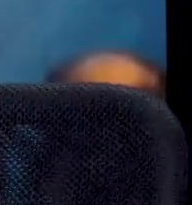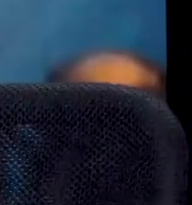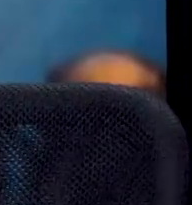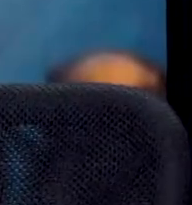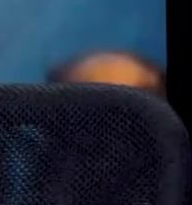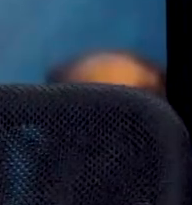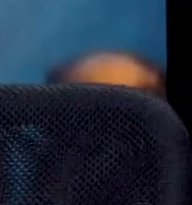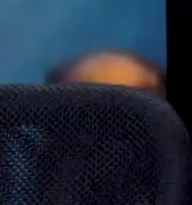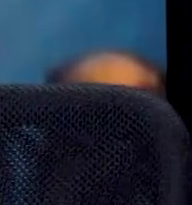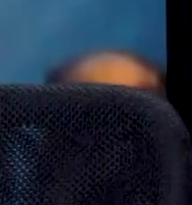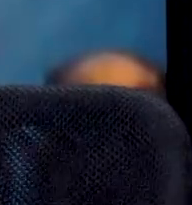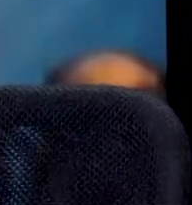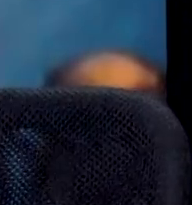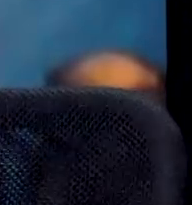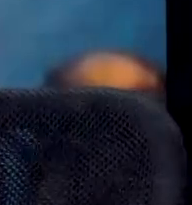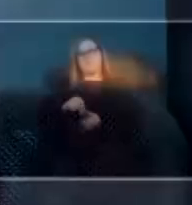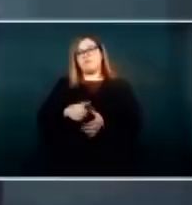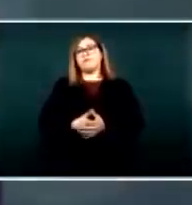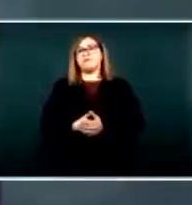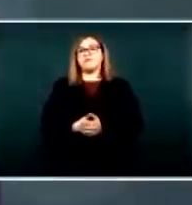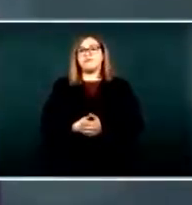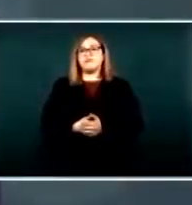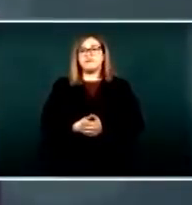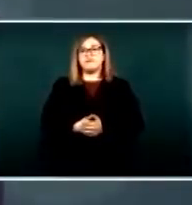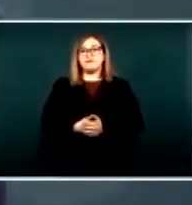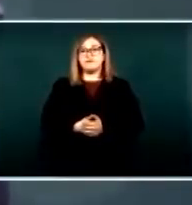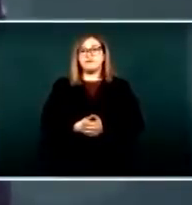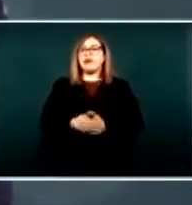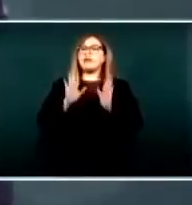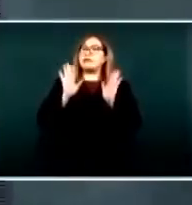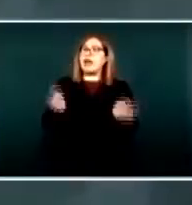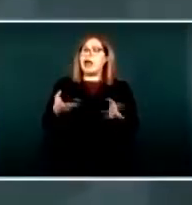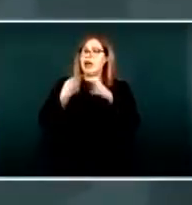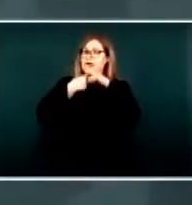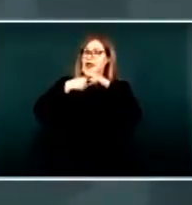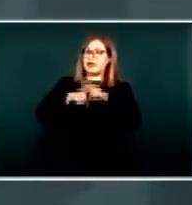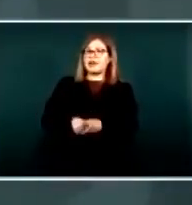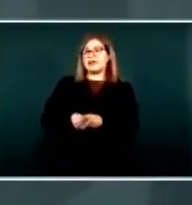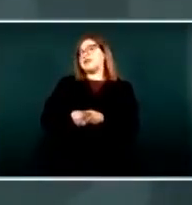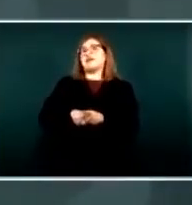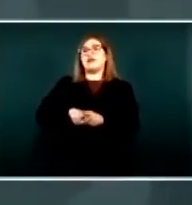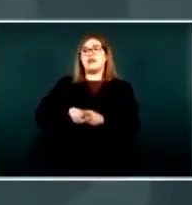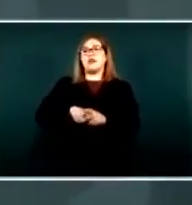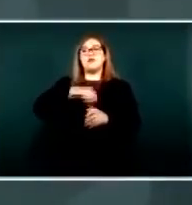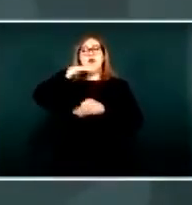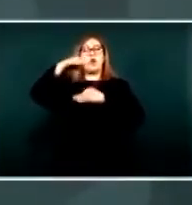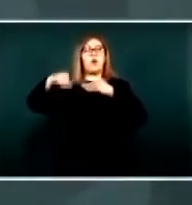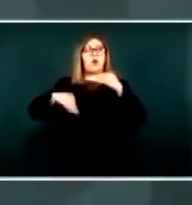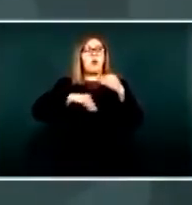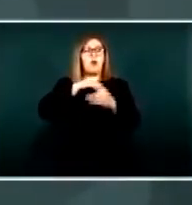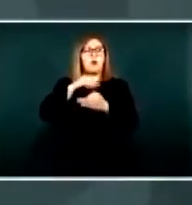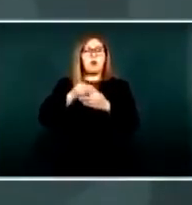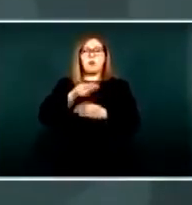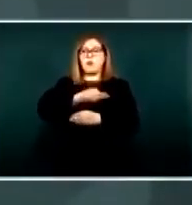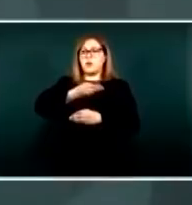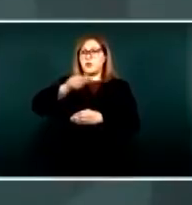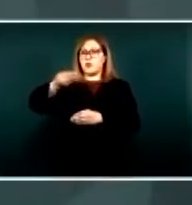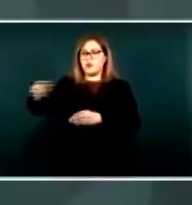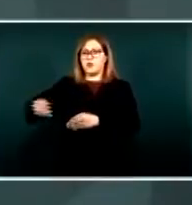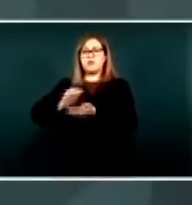miren nada más lo que hizo el presidente. Ya se había iniciado el reparto del boleto. La